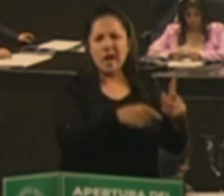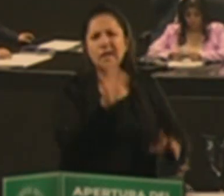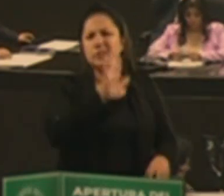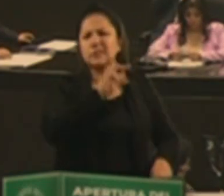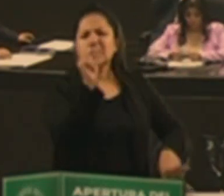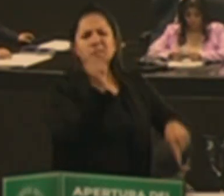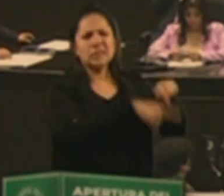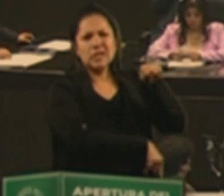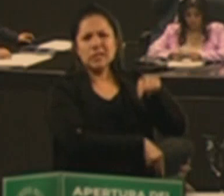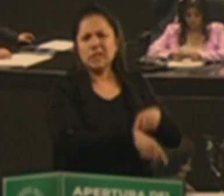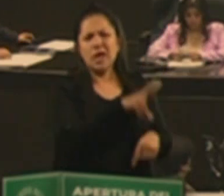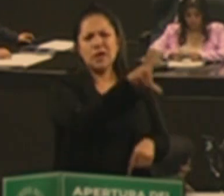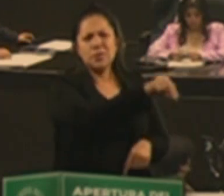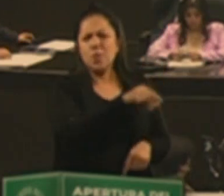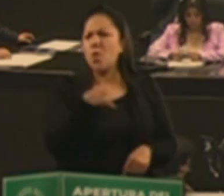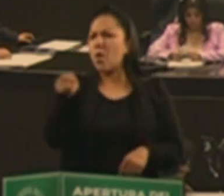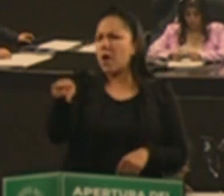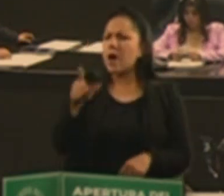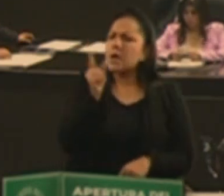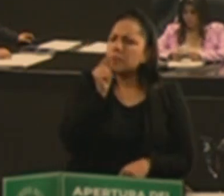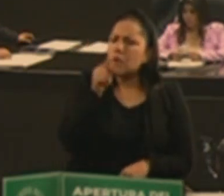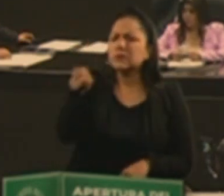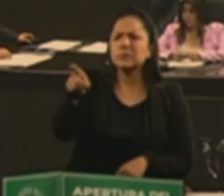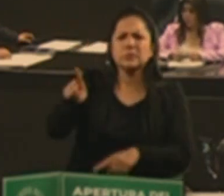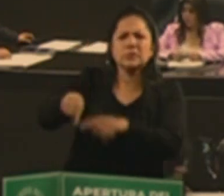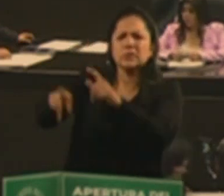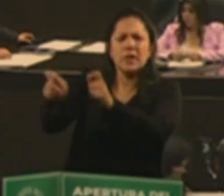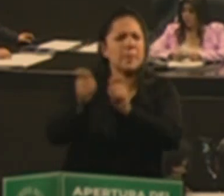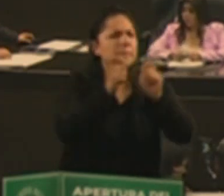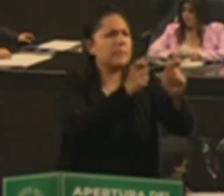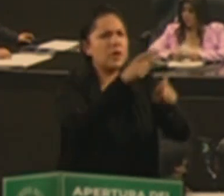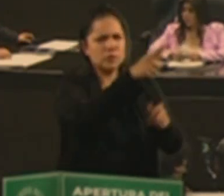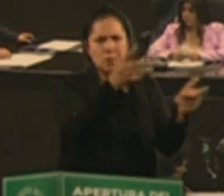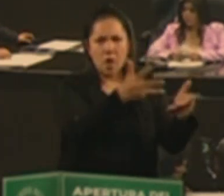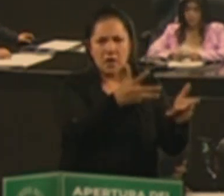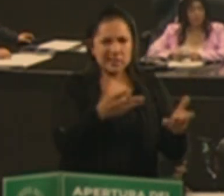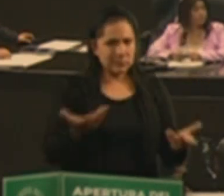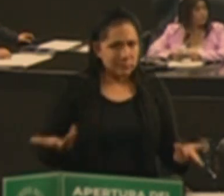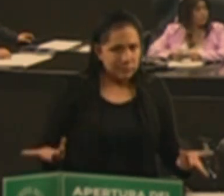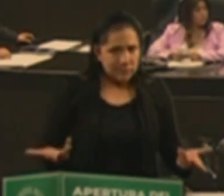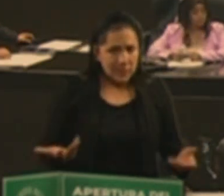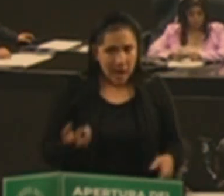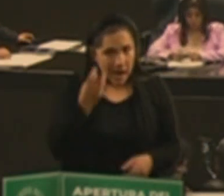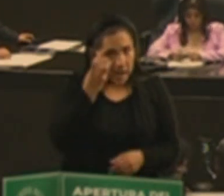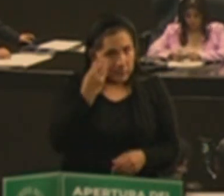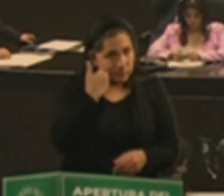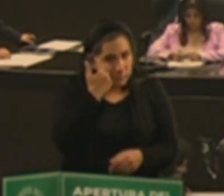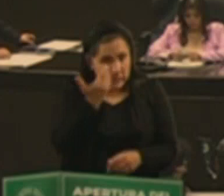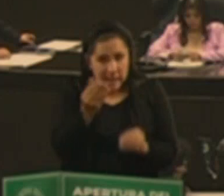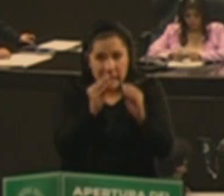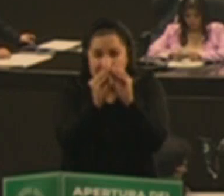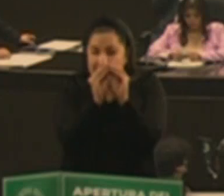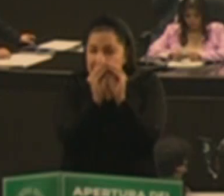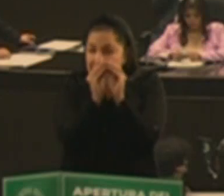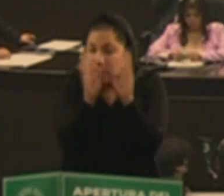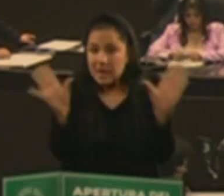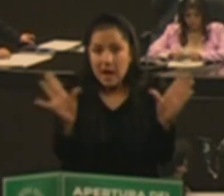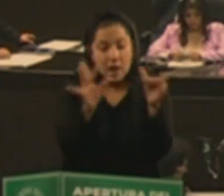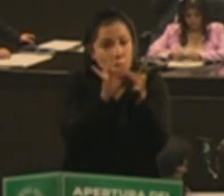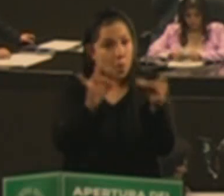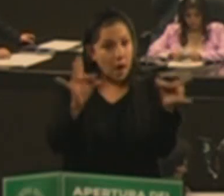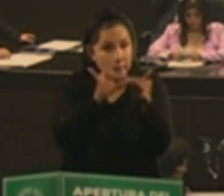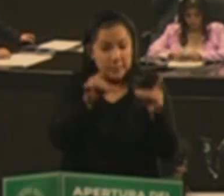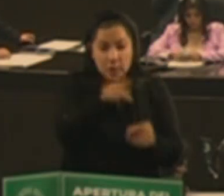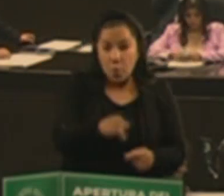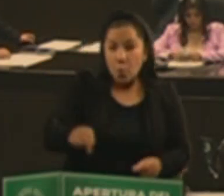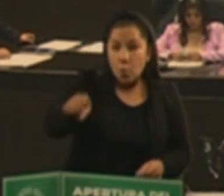las autoridades civiles. Y aquí aprovecho decir que no podemos dejar de mencionar que nos parece